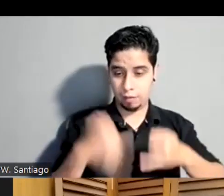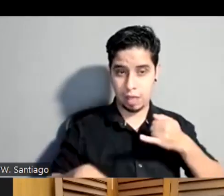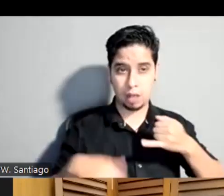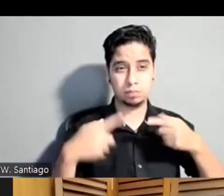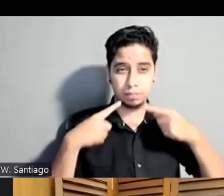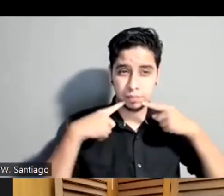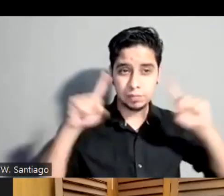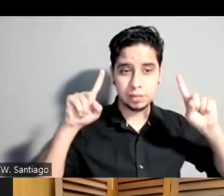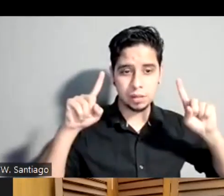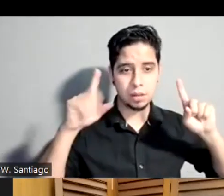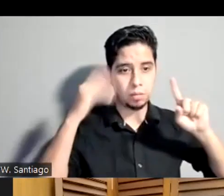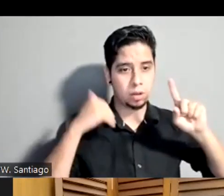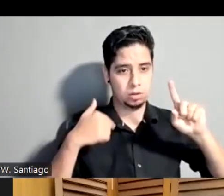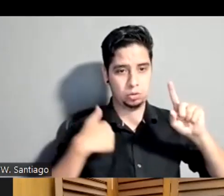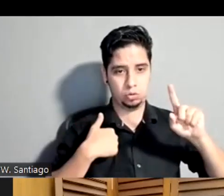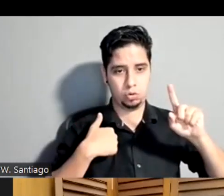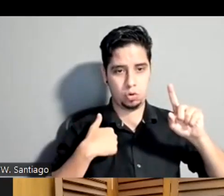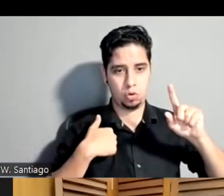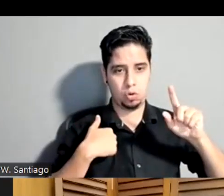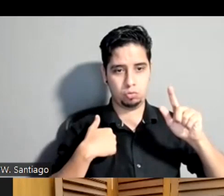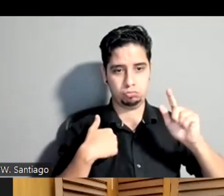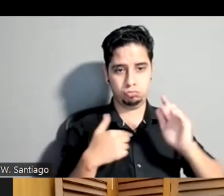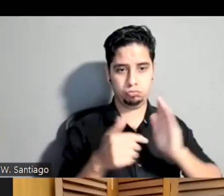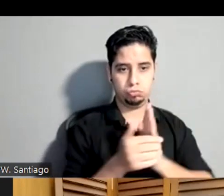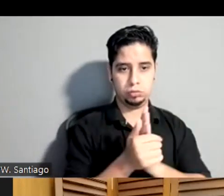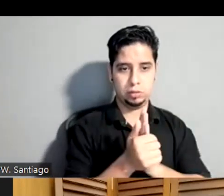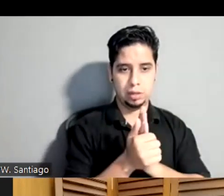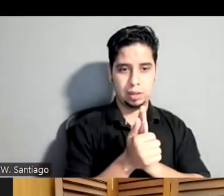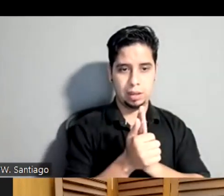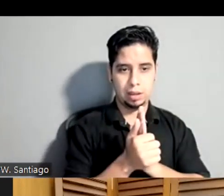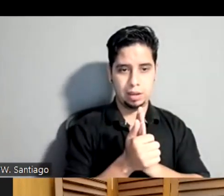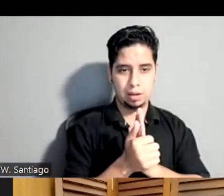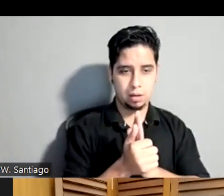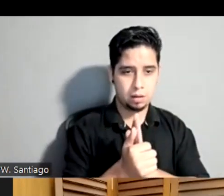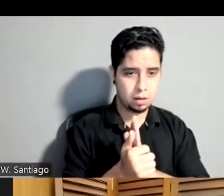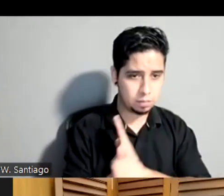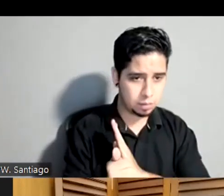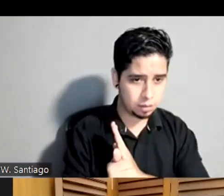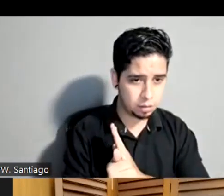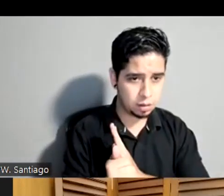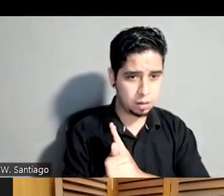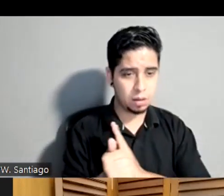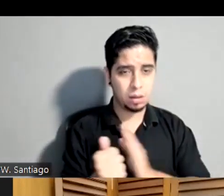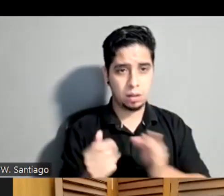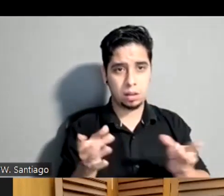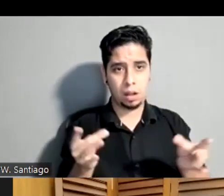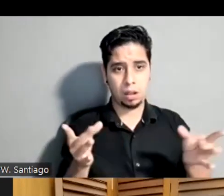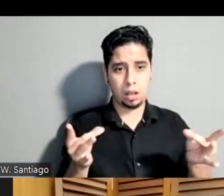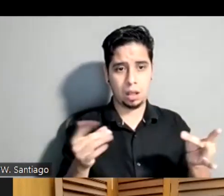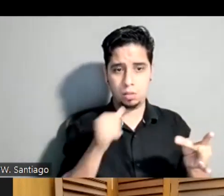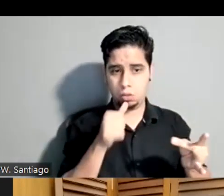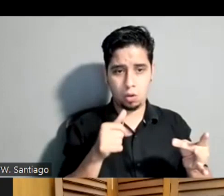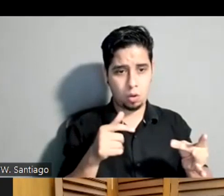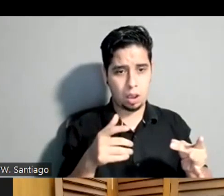hasta que por fin, porque yo no me considero muy, el término de girly, ni muy delicada. Yo soy una muchacha